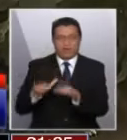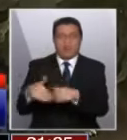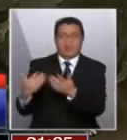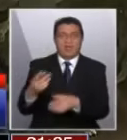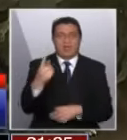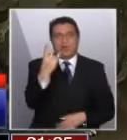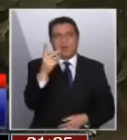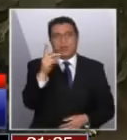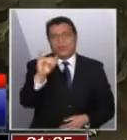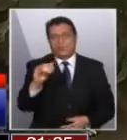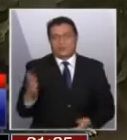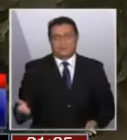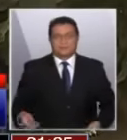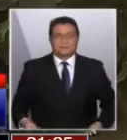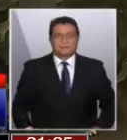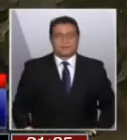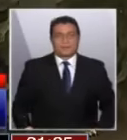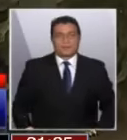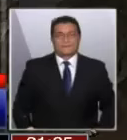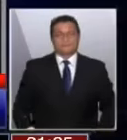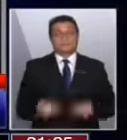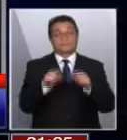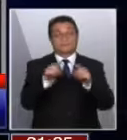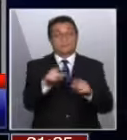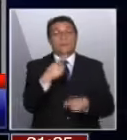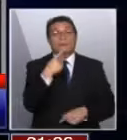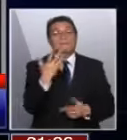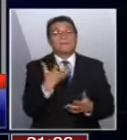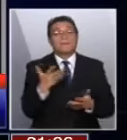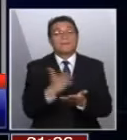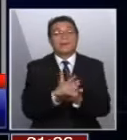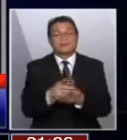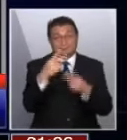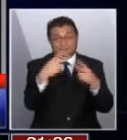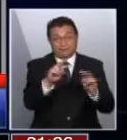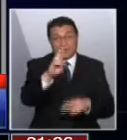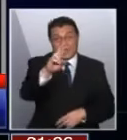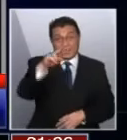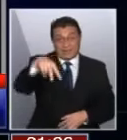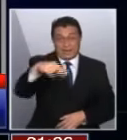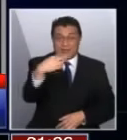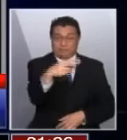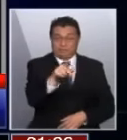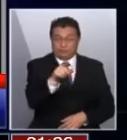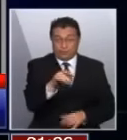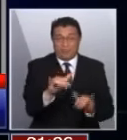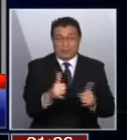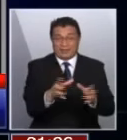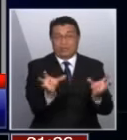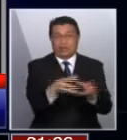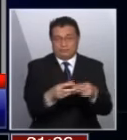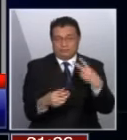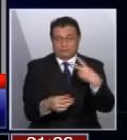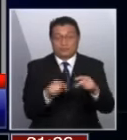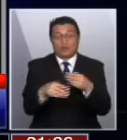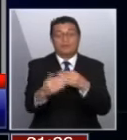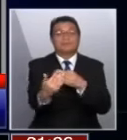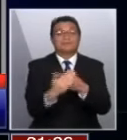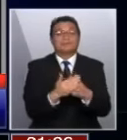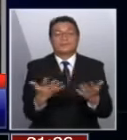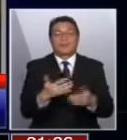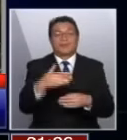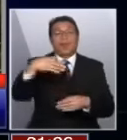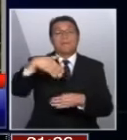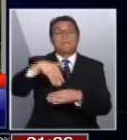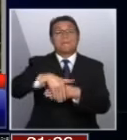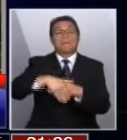partido eh senadora són respecto a lo que está ocurriendo en su partido en renovación nacional eh Y de car cara a lo que viene más adelante que son